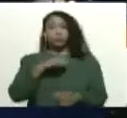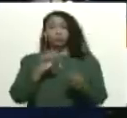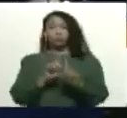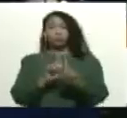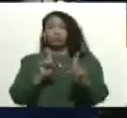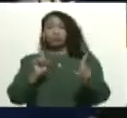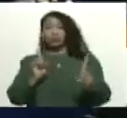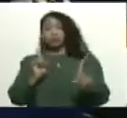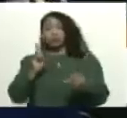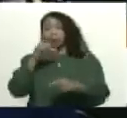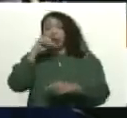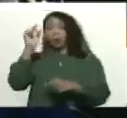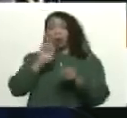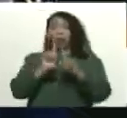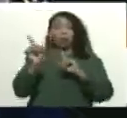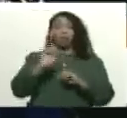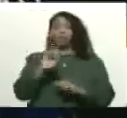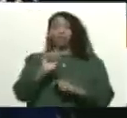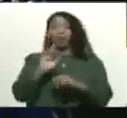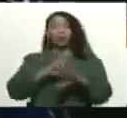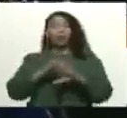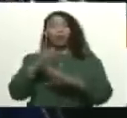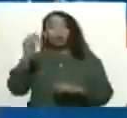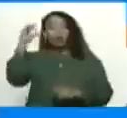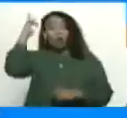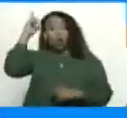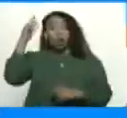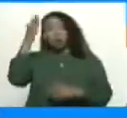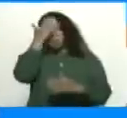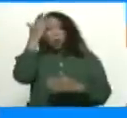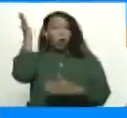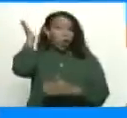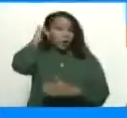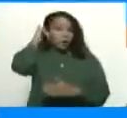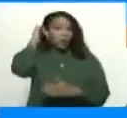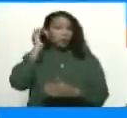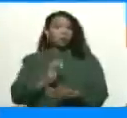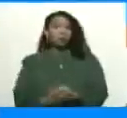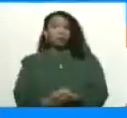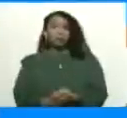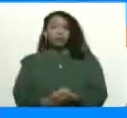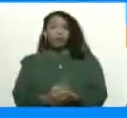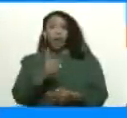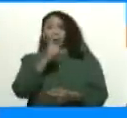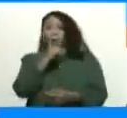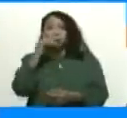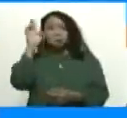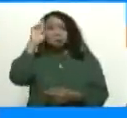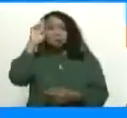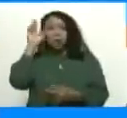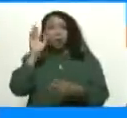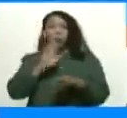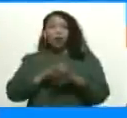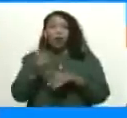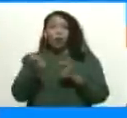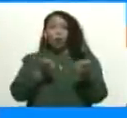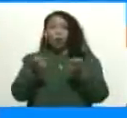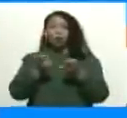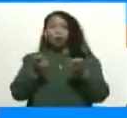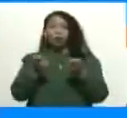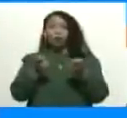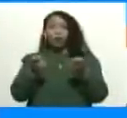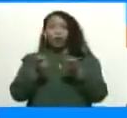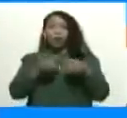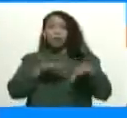Maduro. Claro, porque en la lógica hipócrita de la, e irracional de la hegemonía imperial